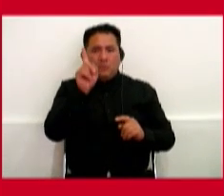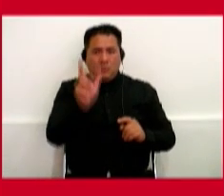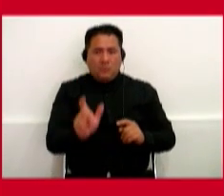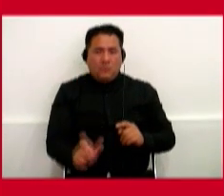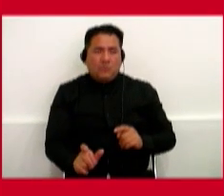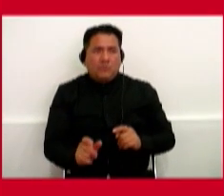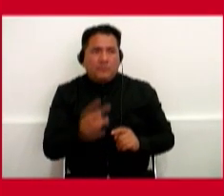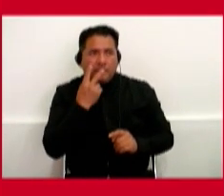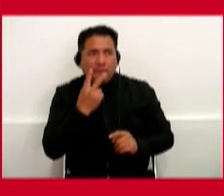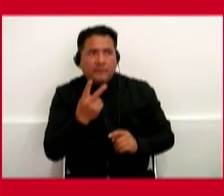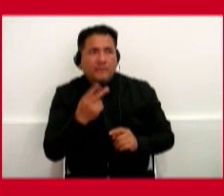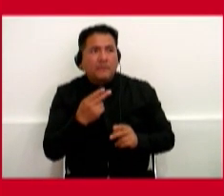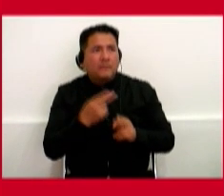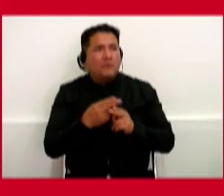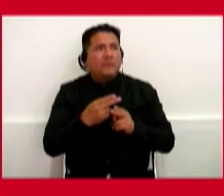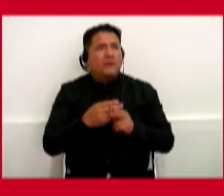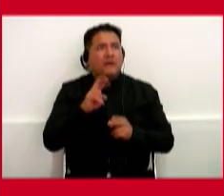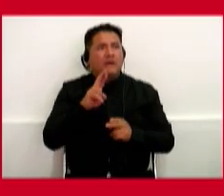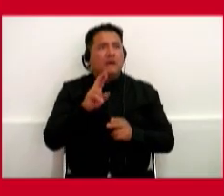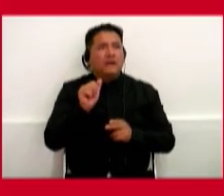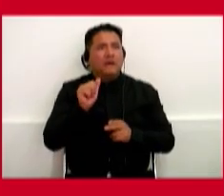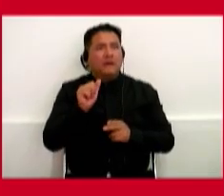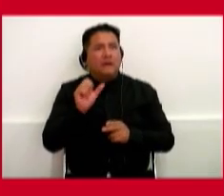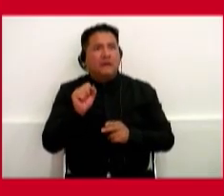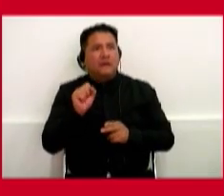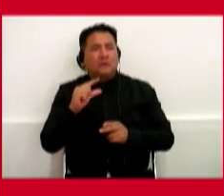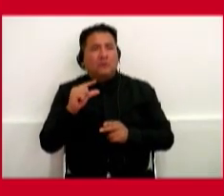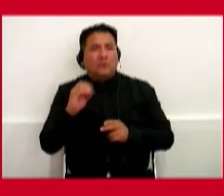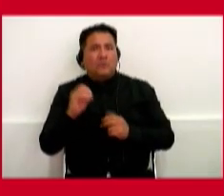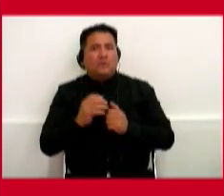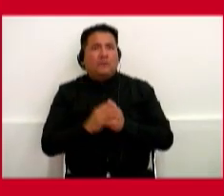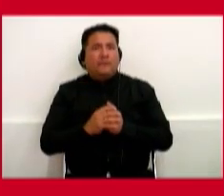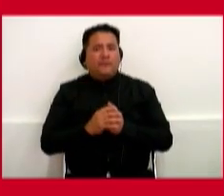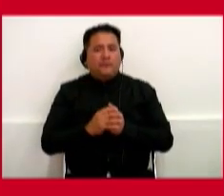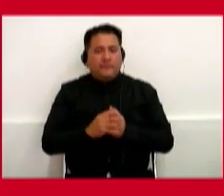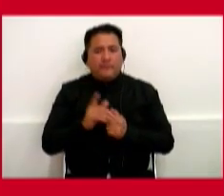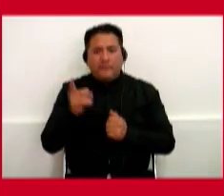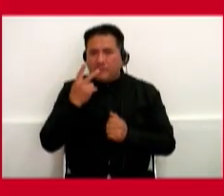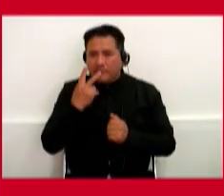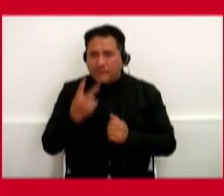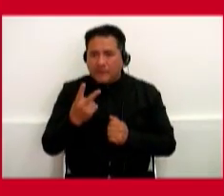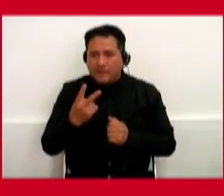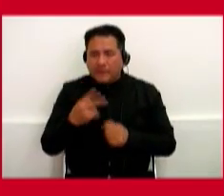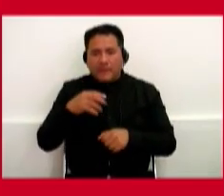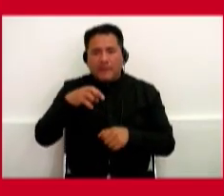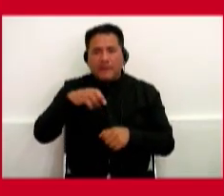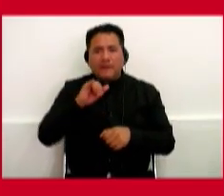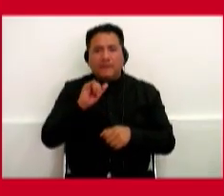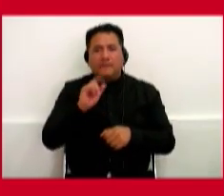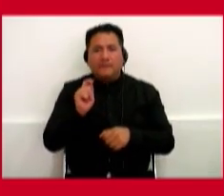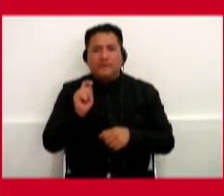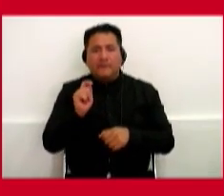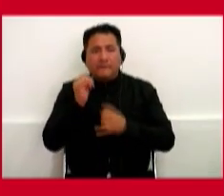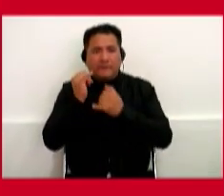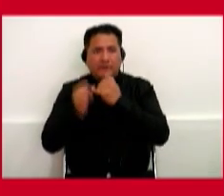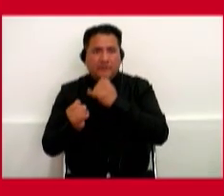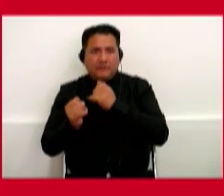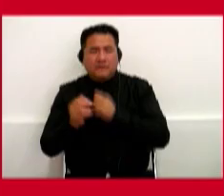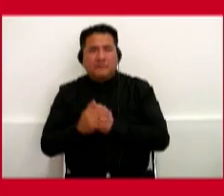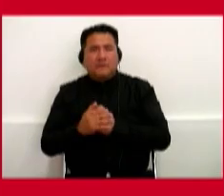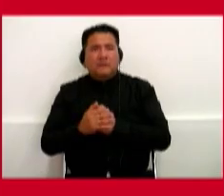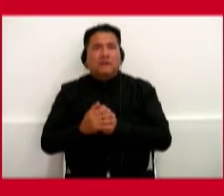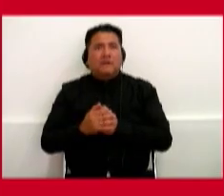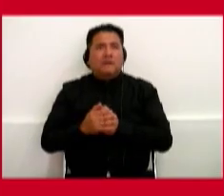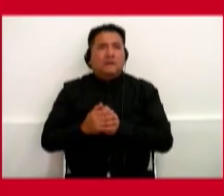rajo, tendemos siempre a hacer la típica corrida de Whittle, ver el pit final y de ahí empezar a jugar con algunas estrategias de revenue